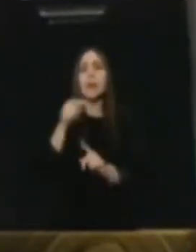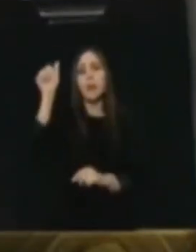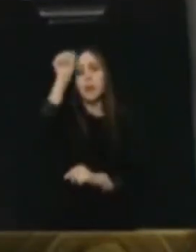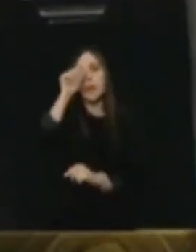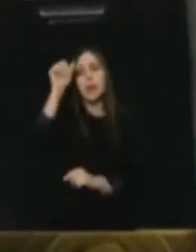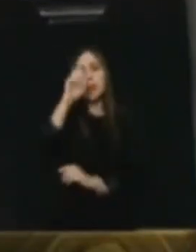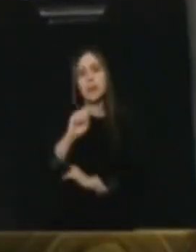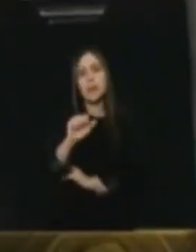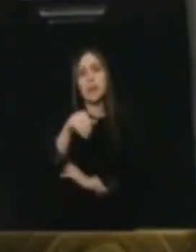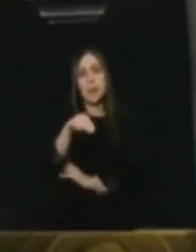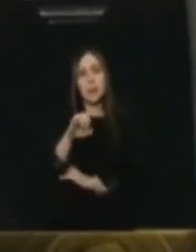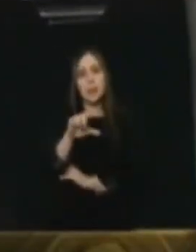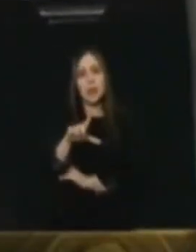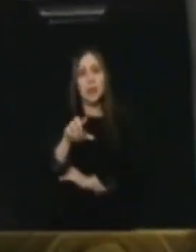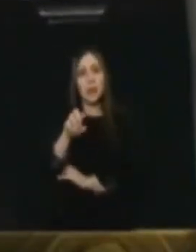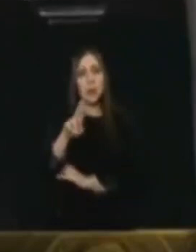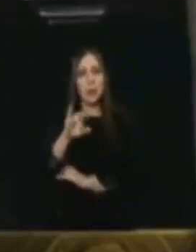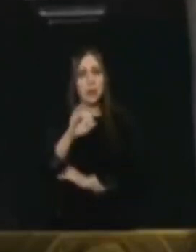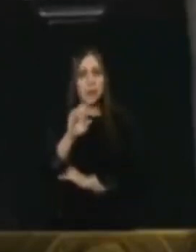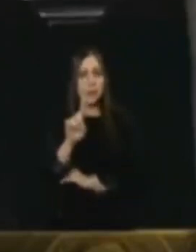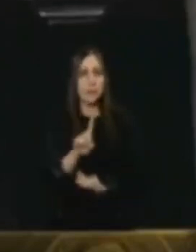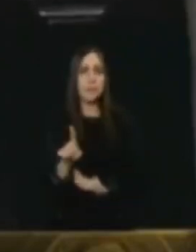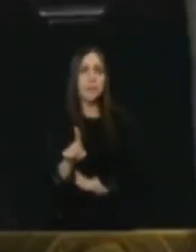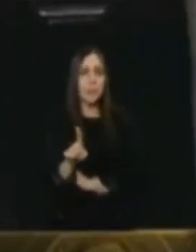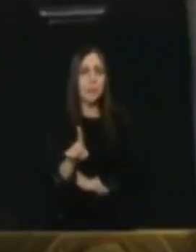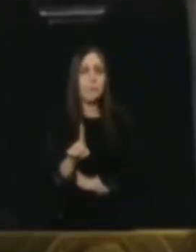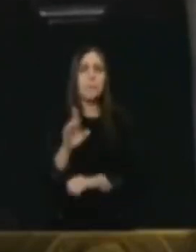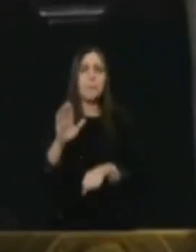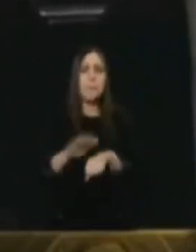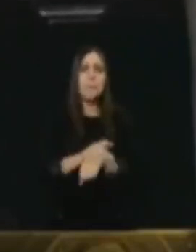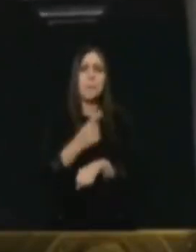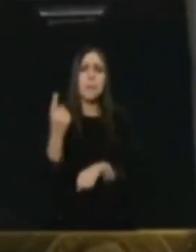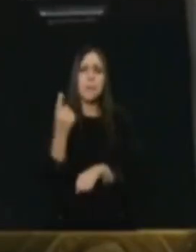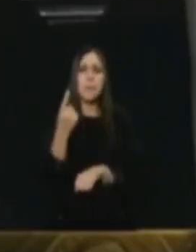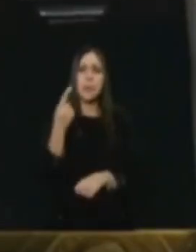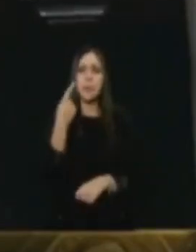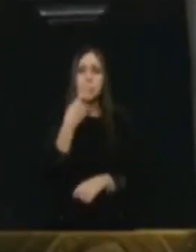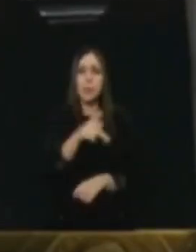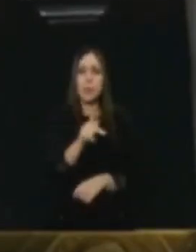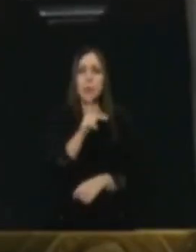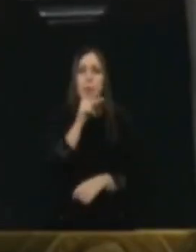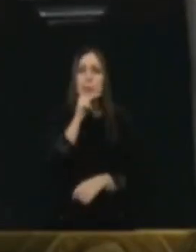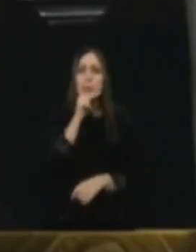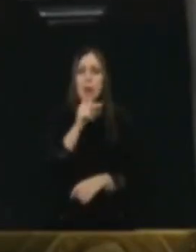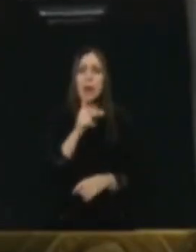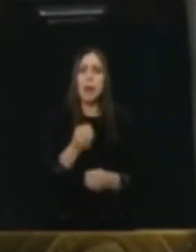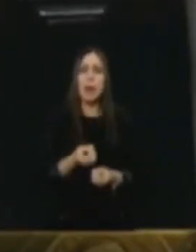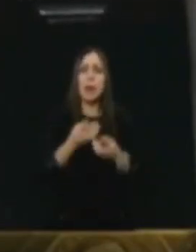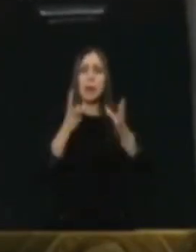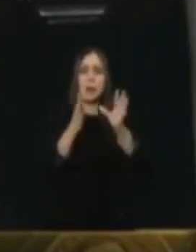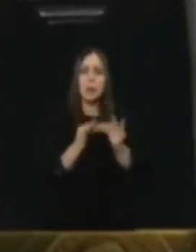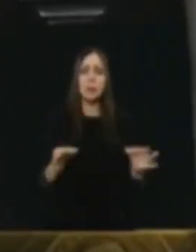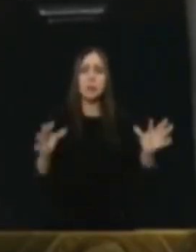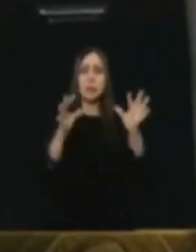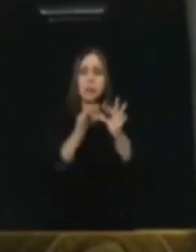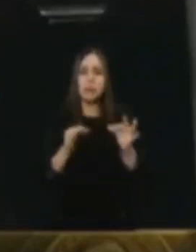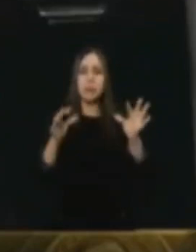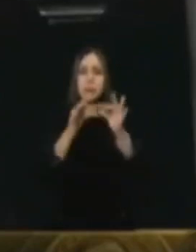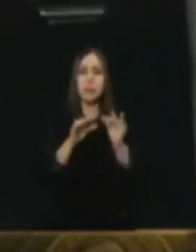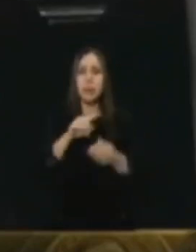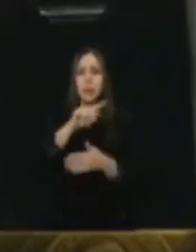no solo por la fuerza de su palabra en San Cristóbal,